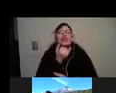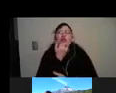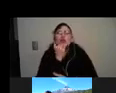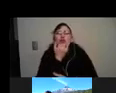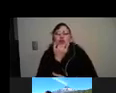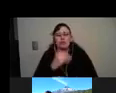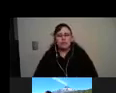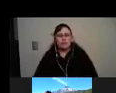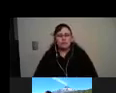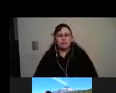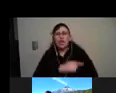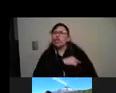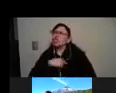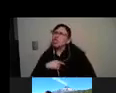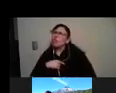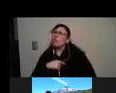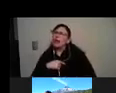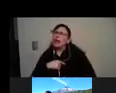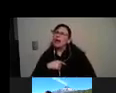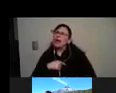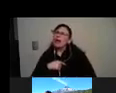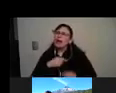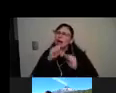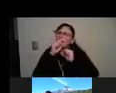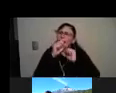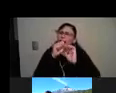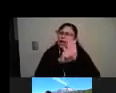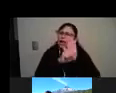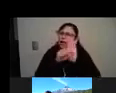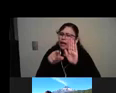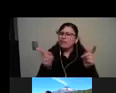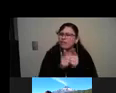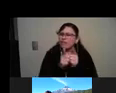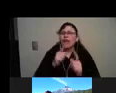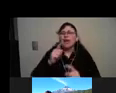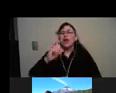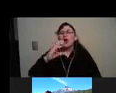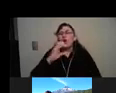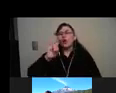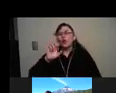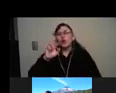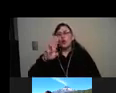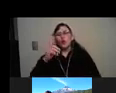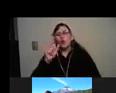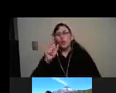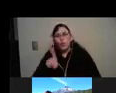cuerdas. Sí, Cuerda, es un cortometraje español, ¿ya? Así se Ay, llama, ¿ya?